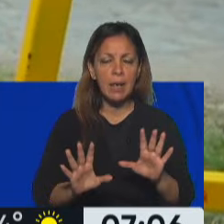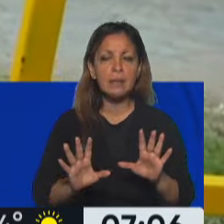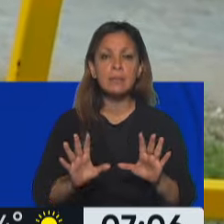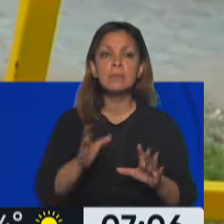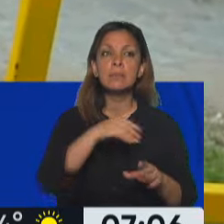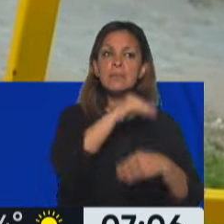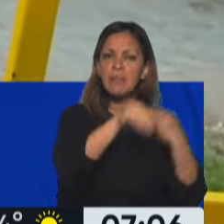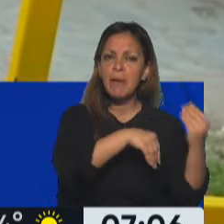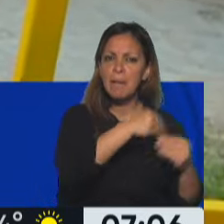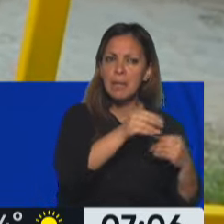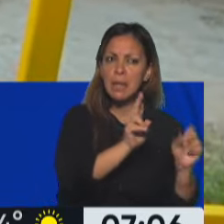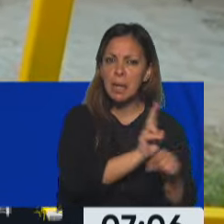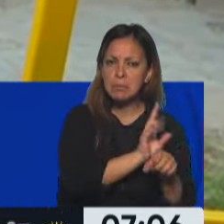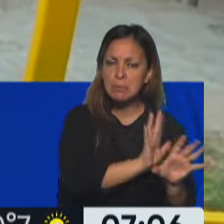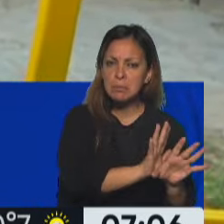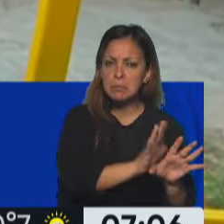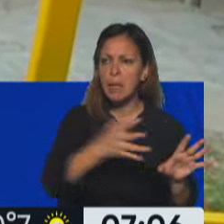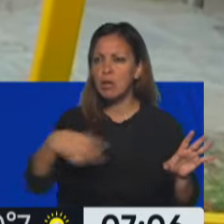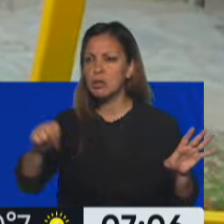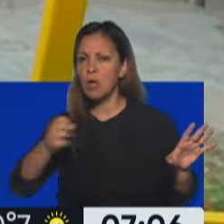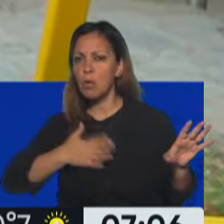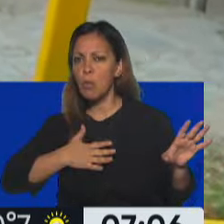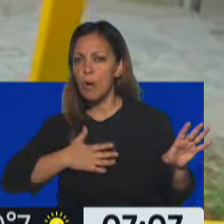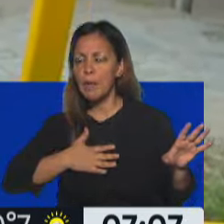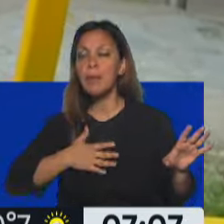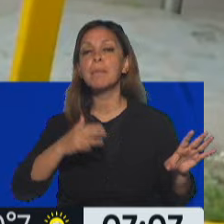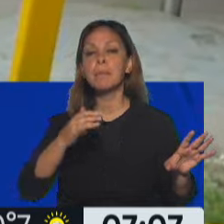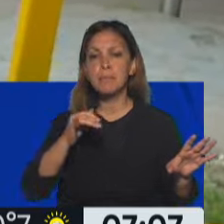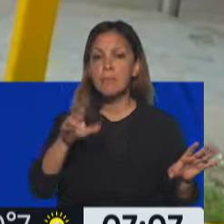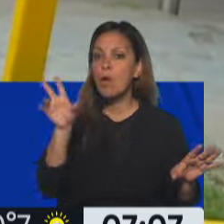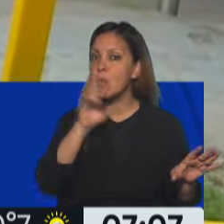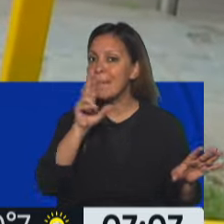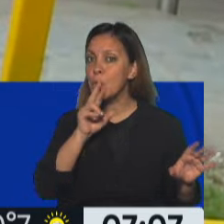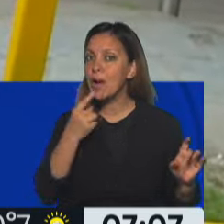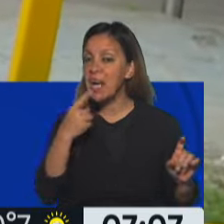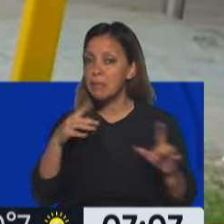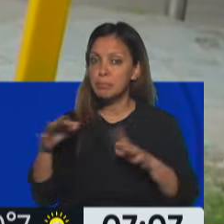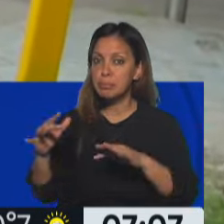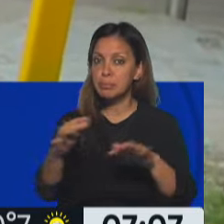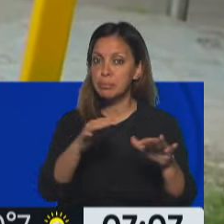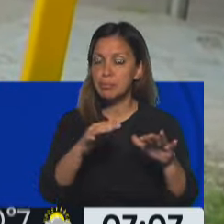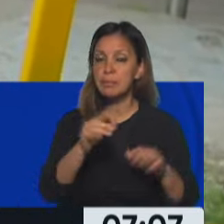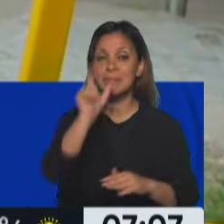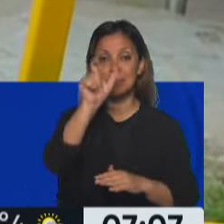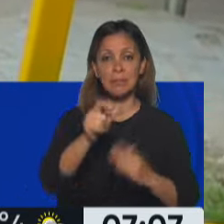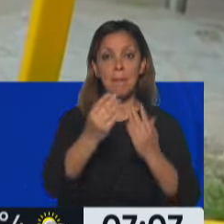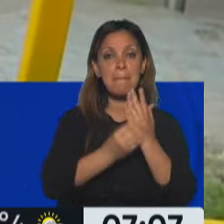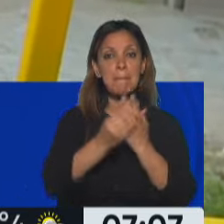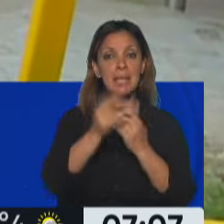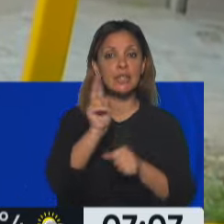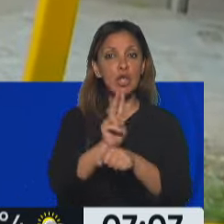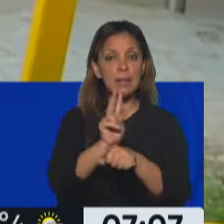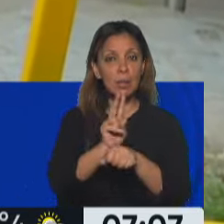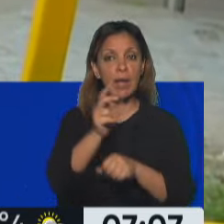una noticia, habían encontrado un cuerpo, se trata de una mujer. Todavía el Ministro de Seguridad, que está aquí, Alonso, no